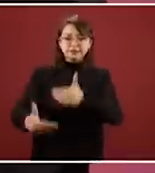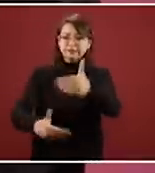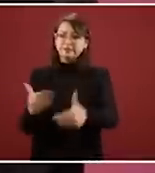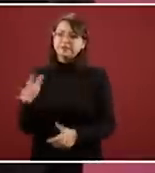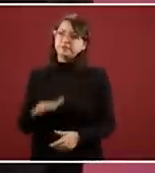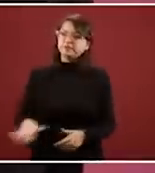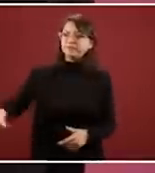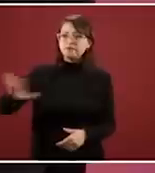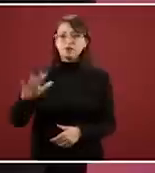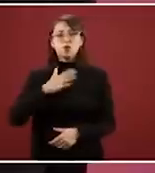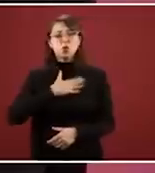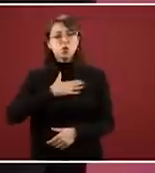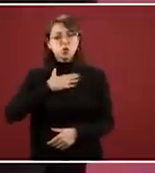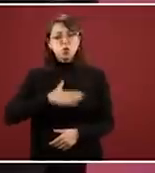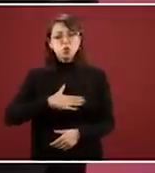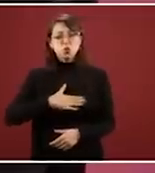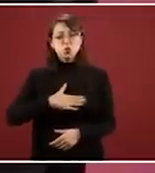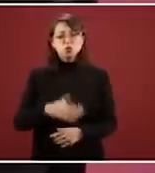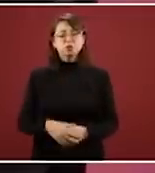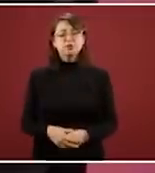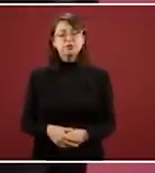Eso ya se